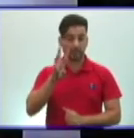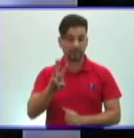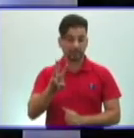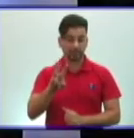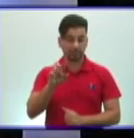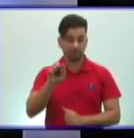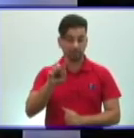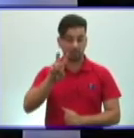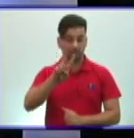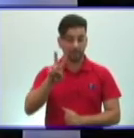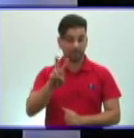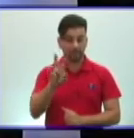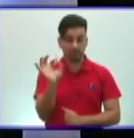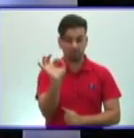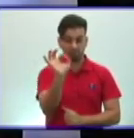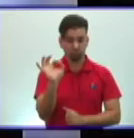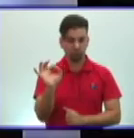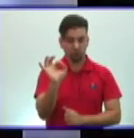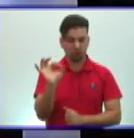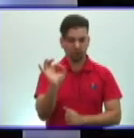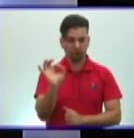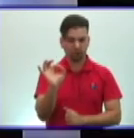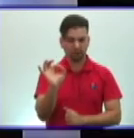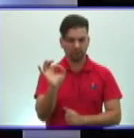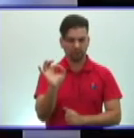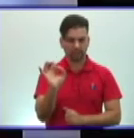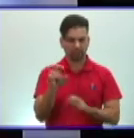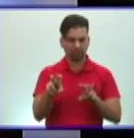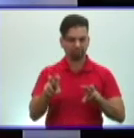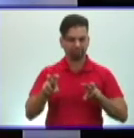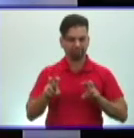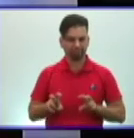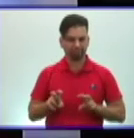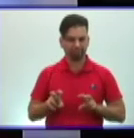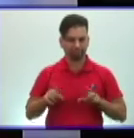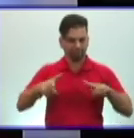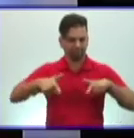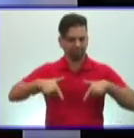53.22% de las parlamentarias en Cuba son mujeres. El